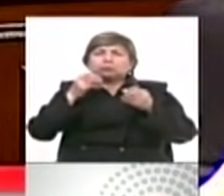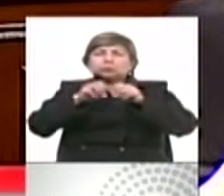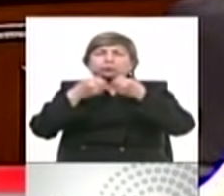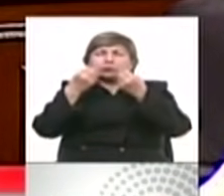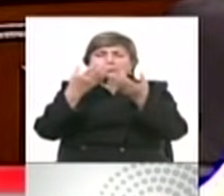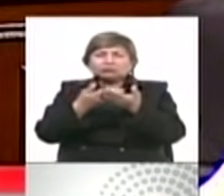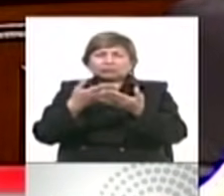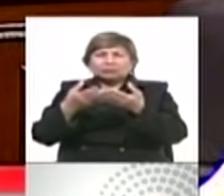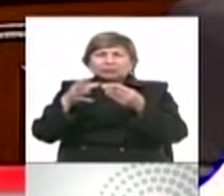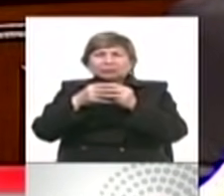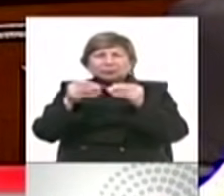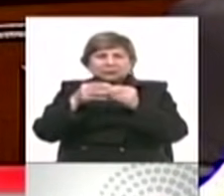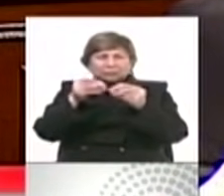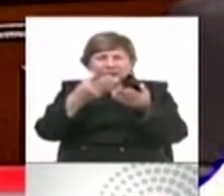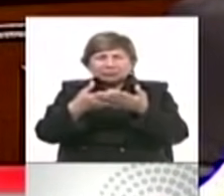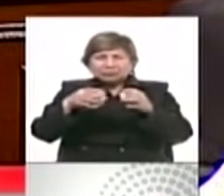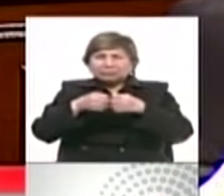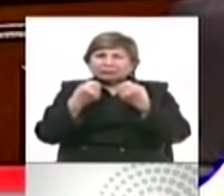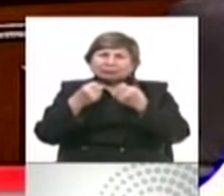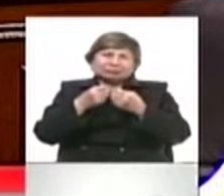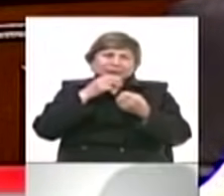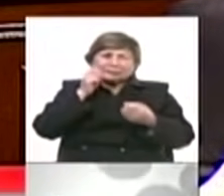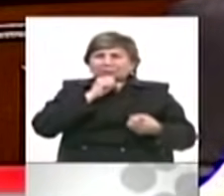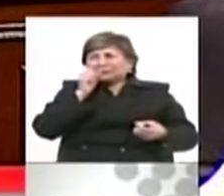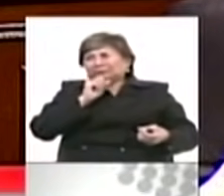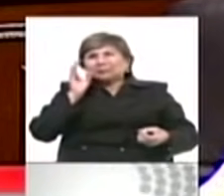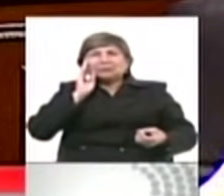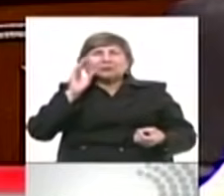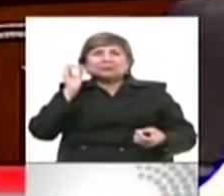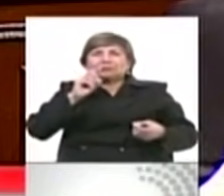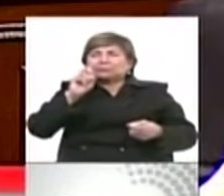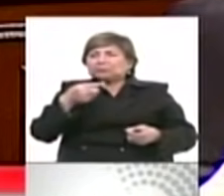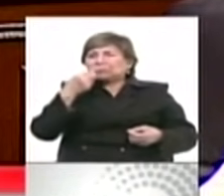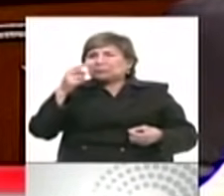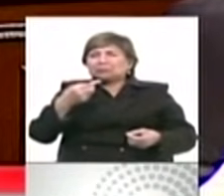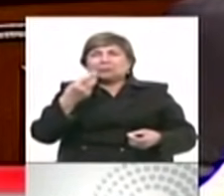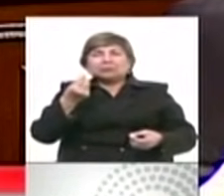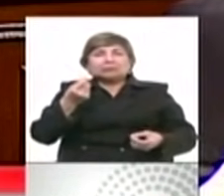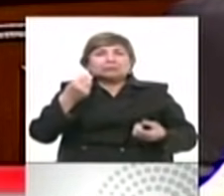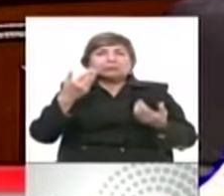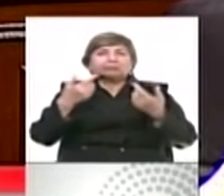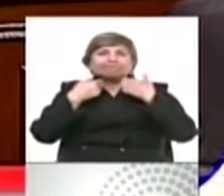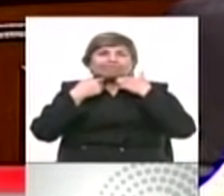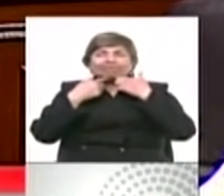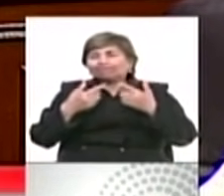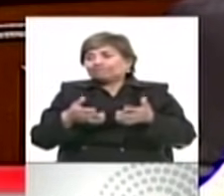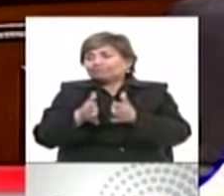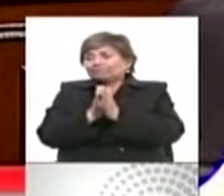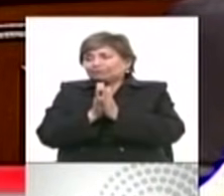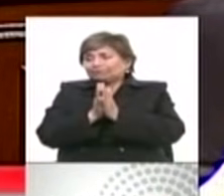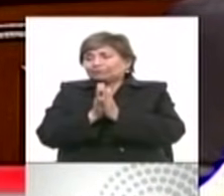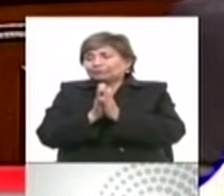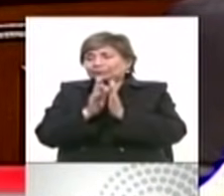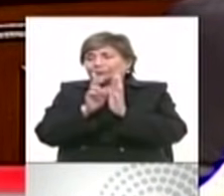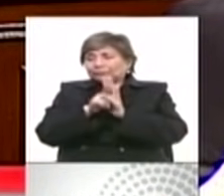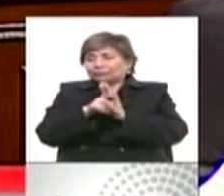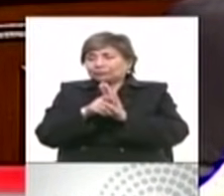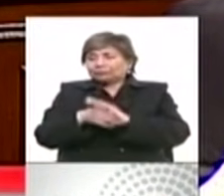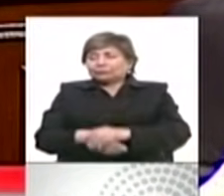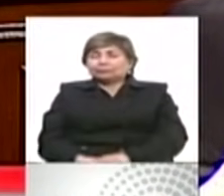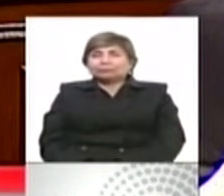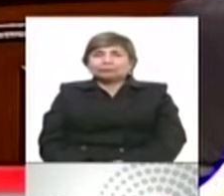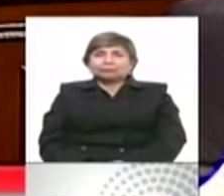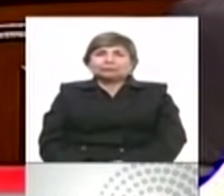producir a partir del segundo trimestre del próximo año. Se han invertido 5.000 millones de dólares, de los cuales todos